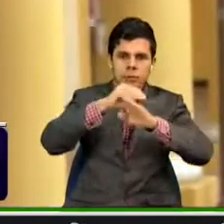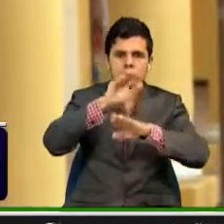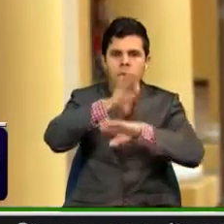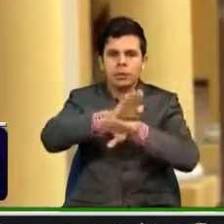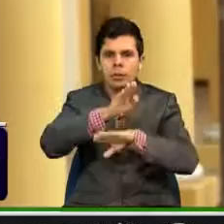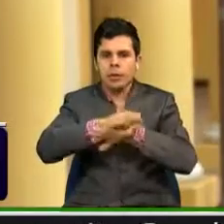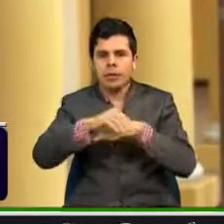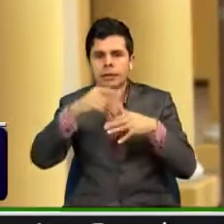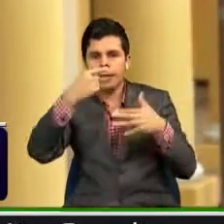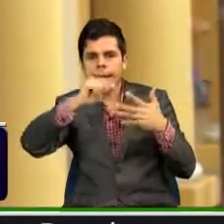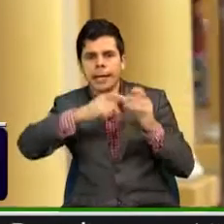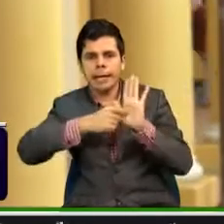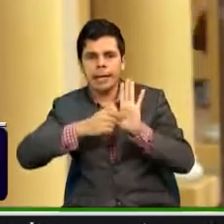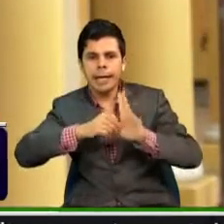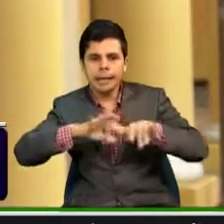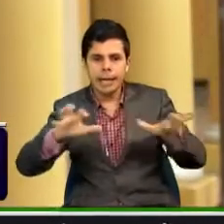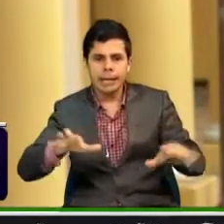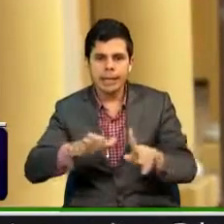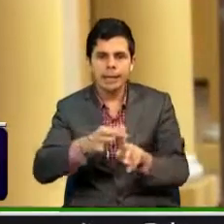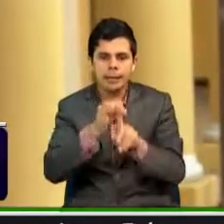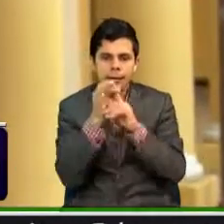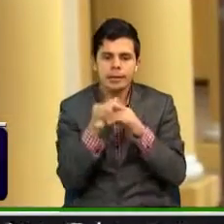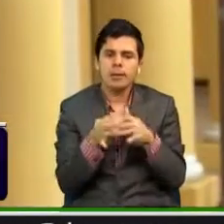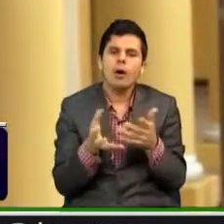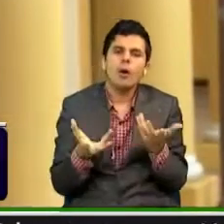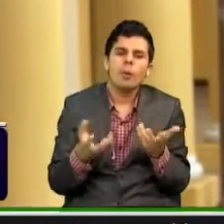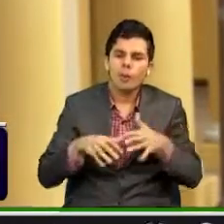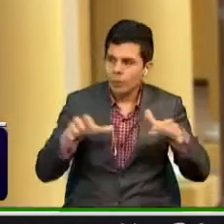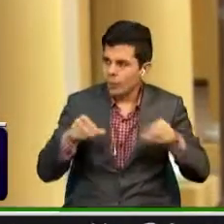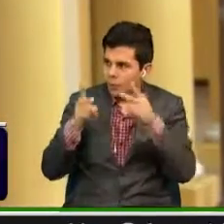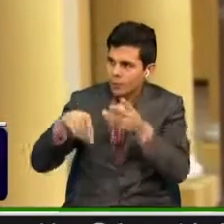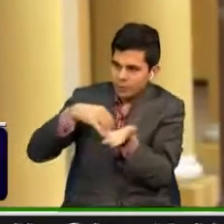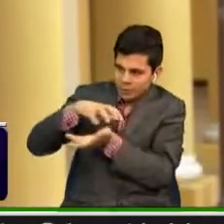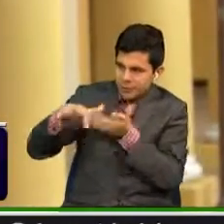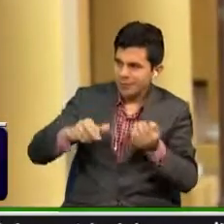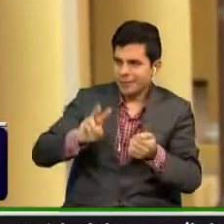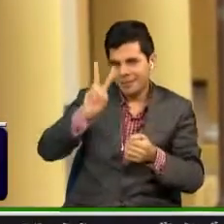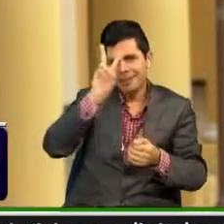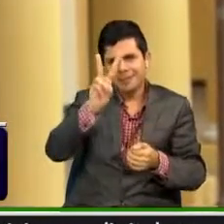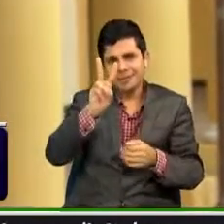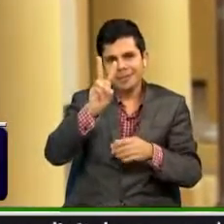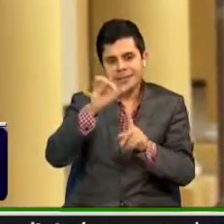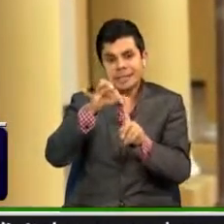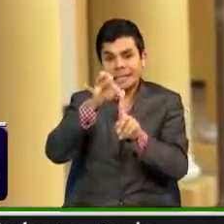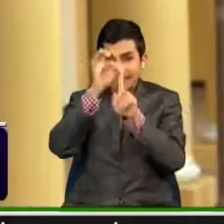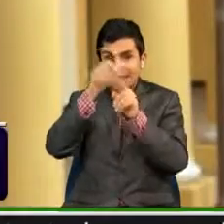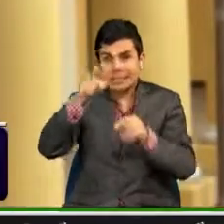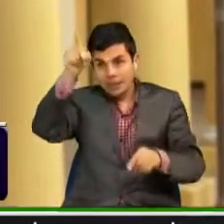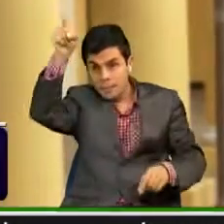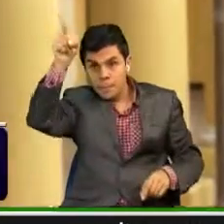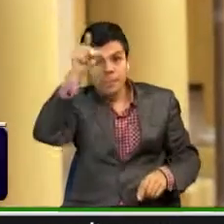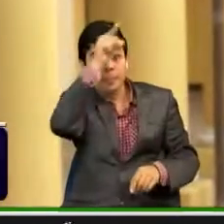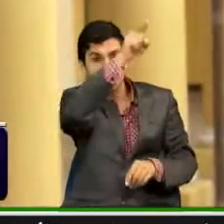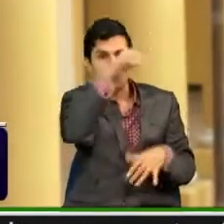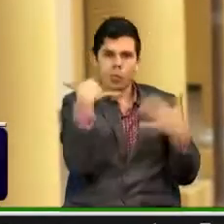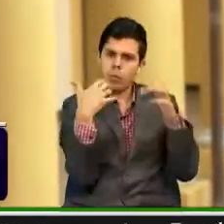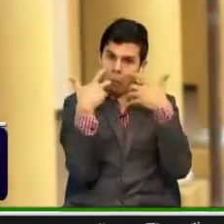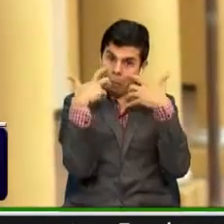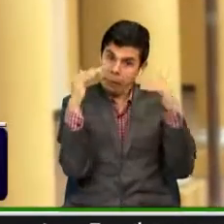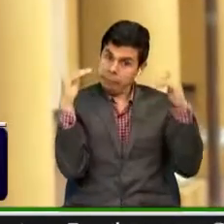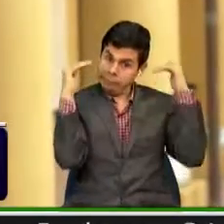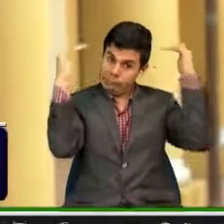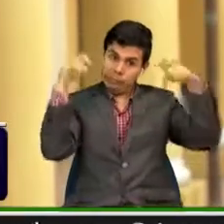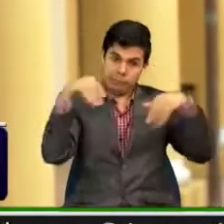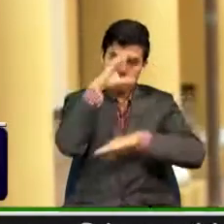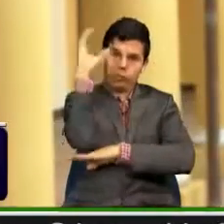auditorio jesús alberto rey mariño de la unap le vamos a entregar a 2 santandereanas dos periodistas que están por fuera haciendo patria que está destacando al país no solamente la